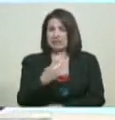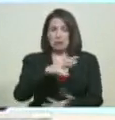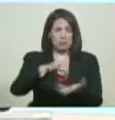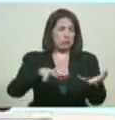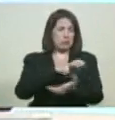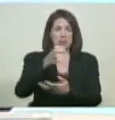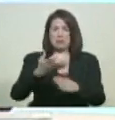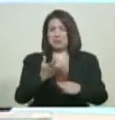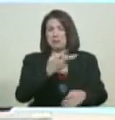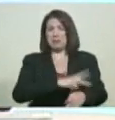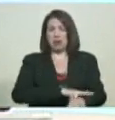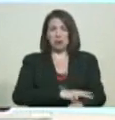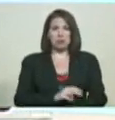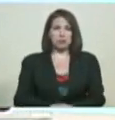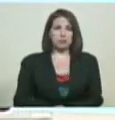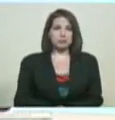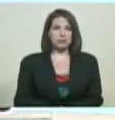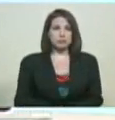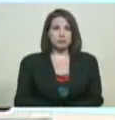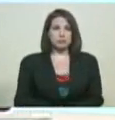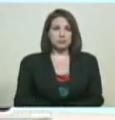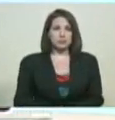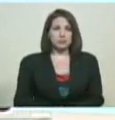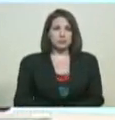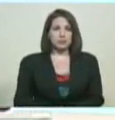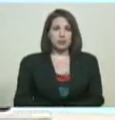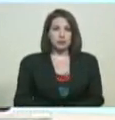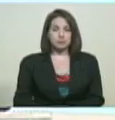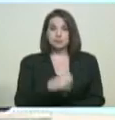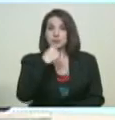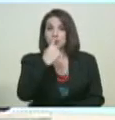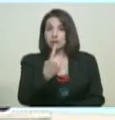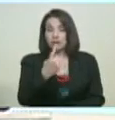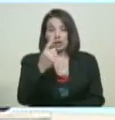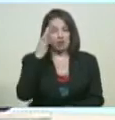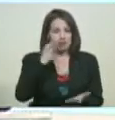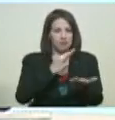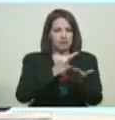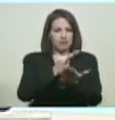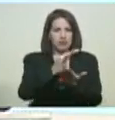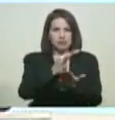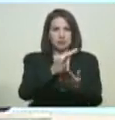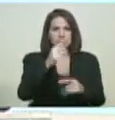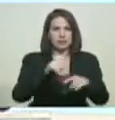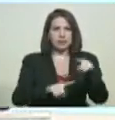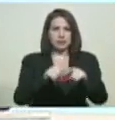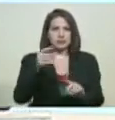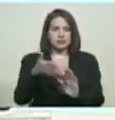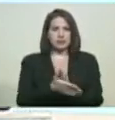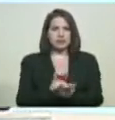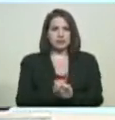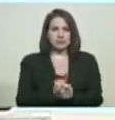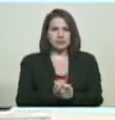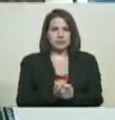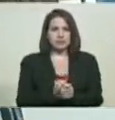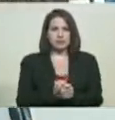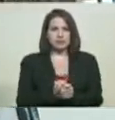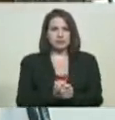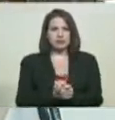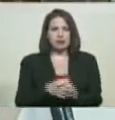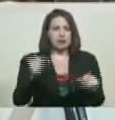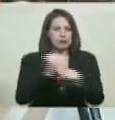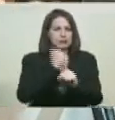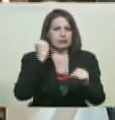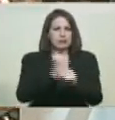regionales y yo dije hay que tener fe en el pueblo hay que trabajar y con fe en el pueblo trabajo y